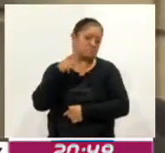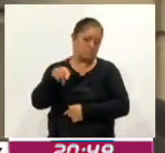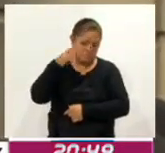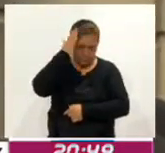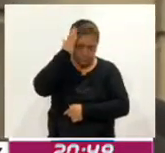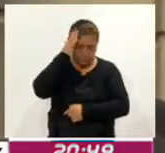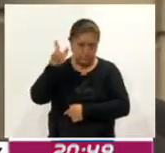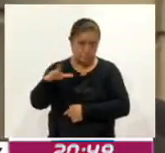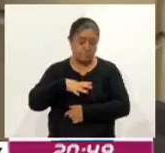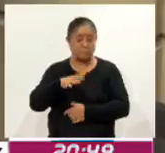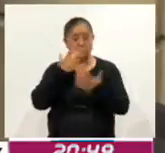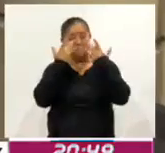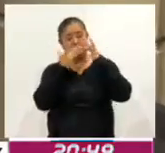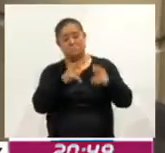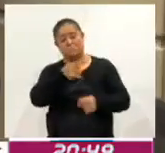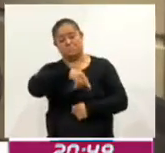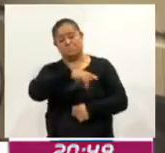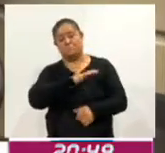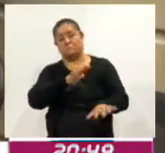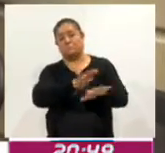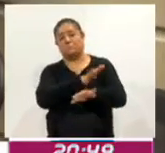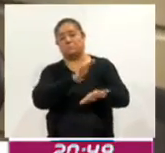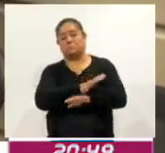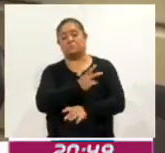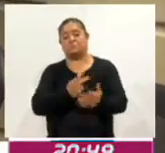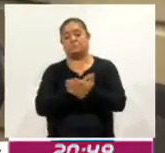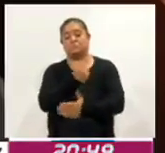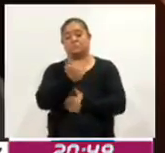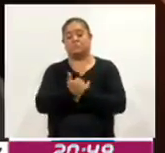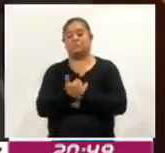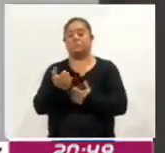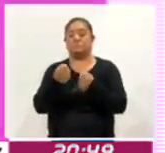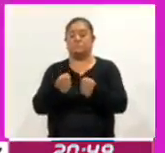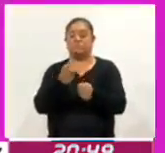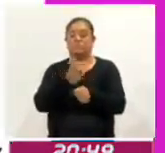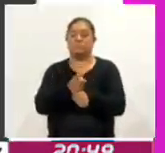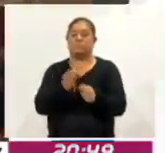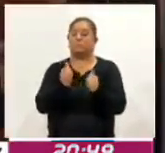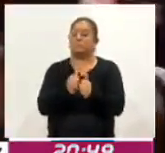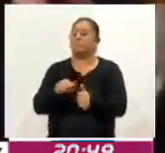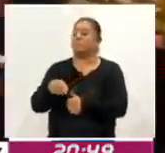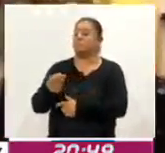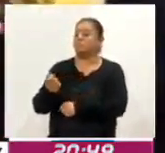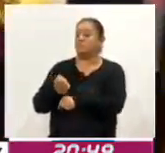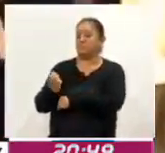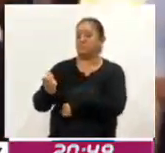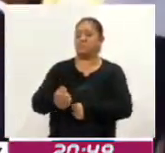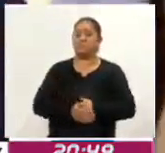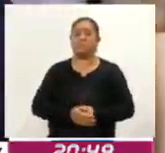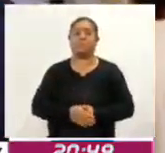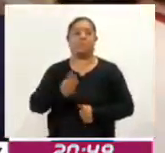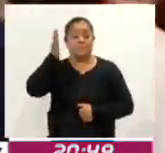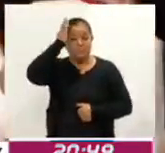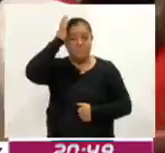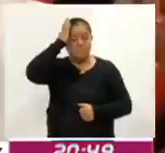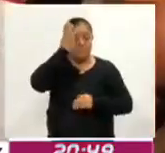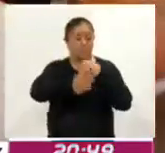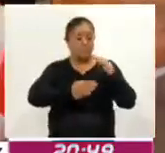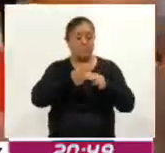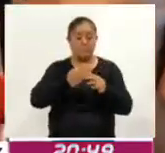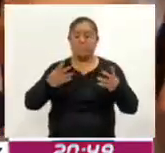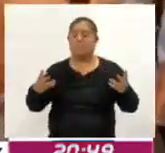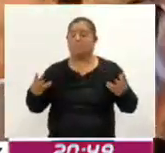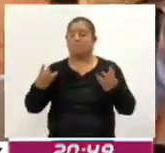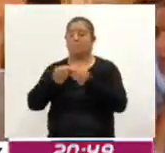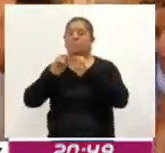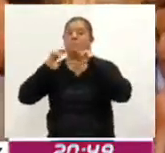abanderó los ideales del cambio en proyectos sociales junto a la paz total. Varios líderes mundiales se han reunido en París para lanzar una